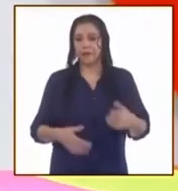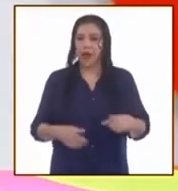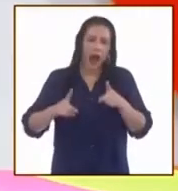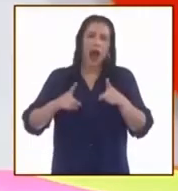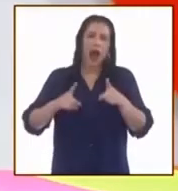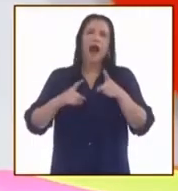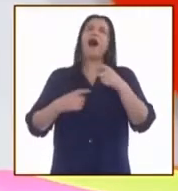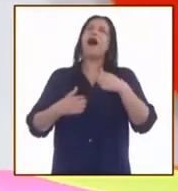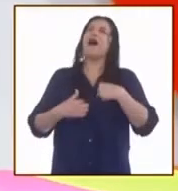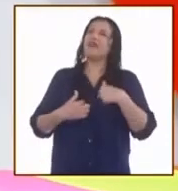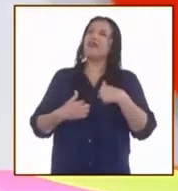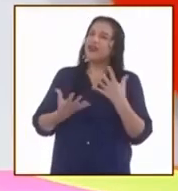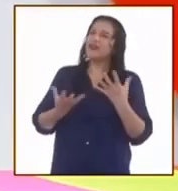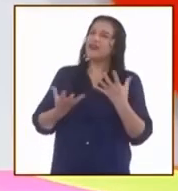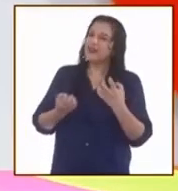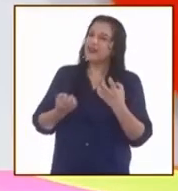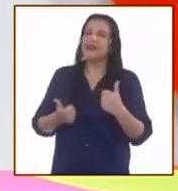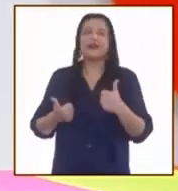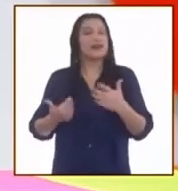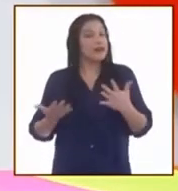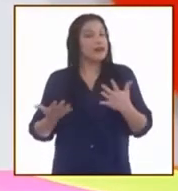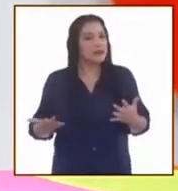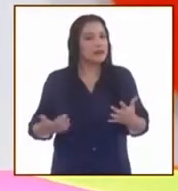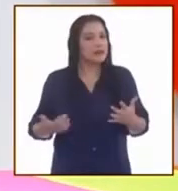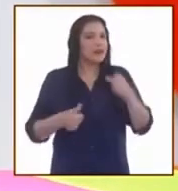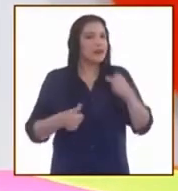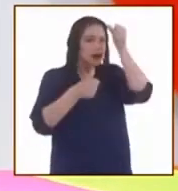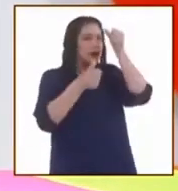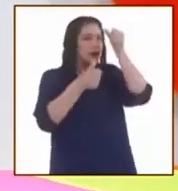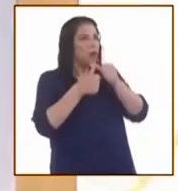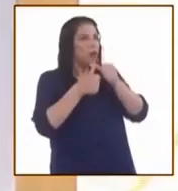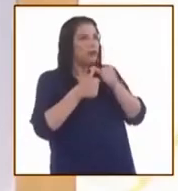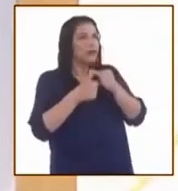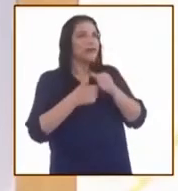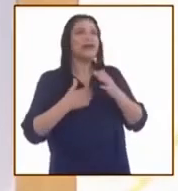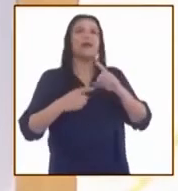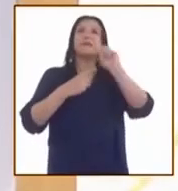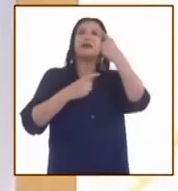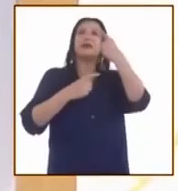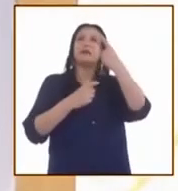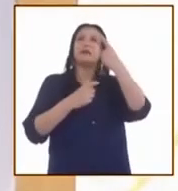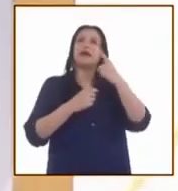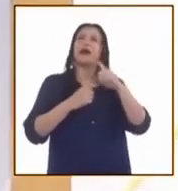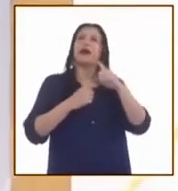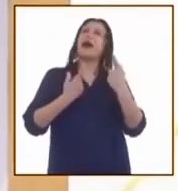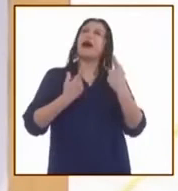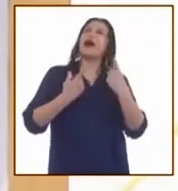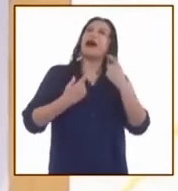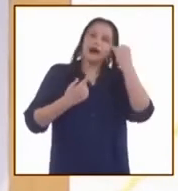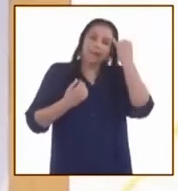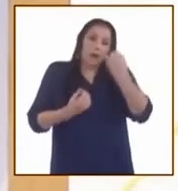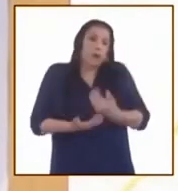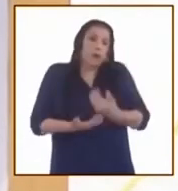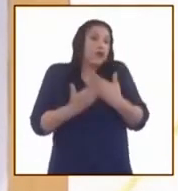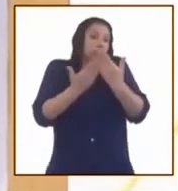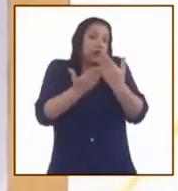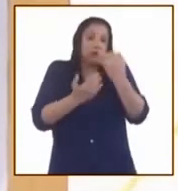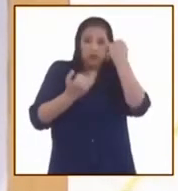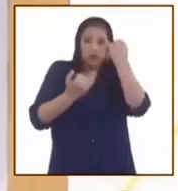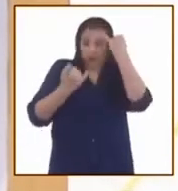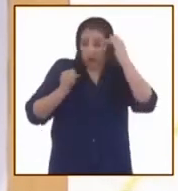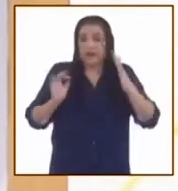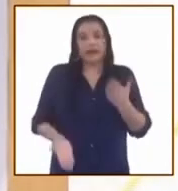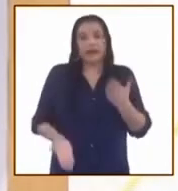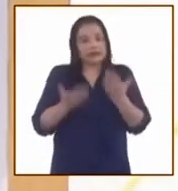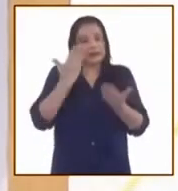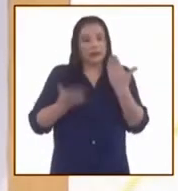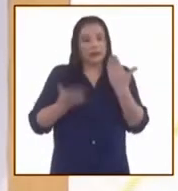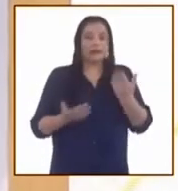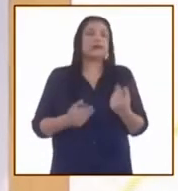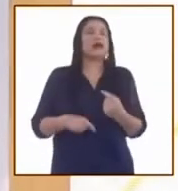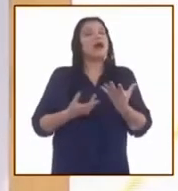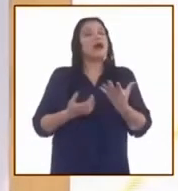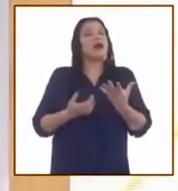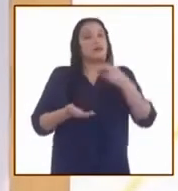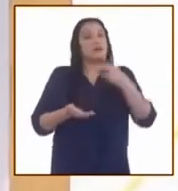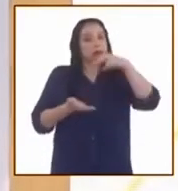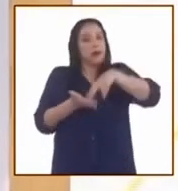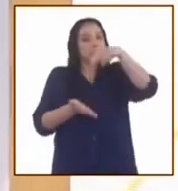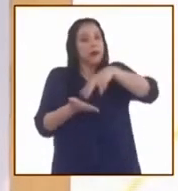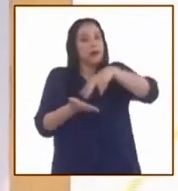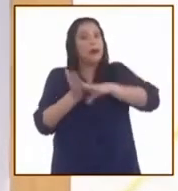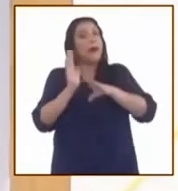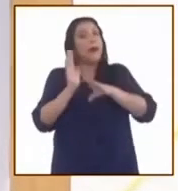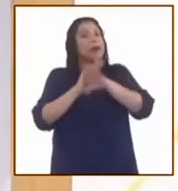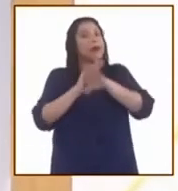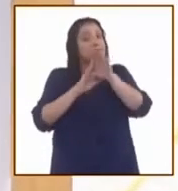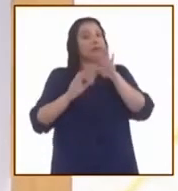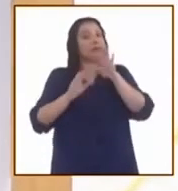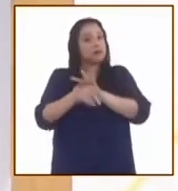Eso era lo que esperábamos. ¿Se acuerdan de la hipótesis? Cierto, al inicio propusimos la hipótesis de que si la frecuencia de saltos aumenta,